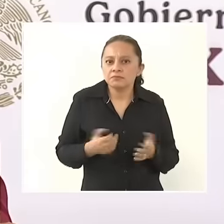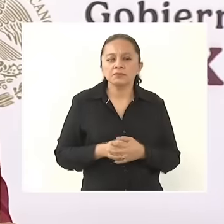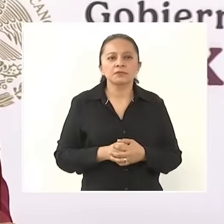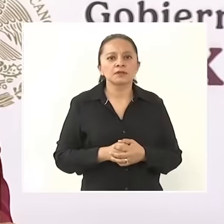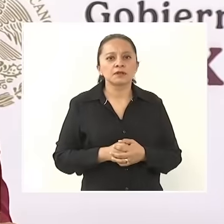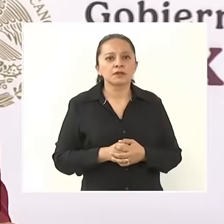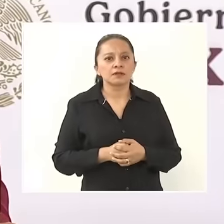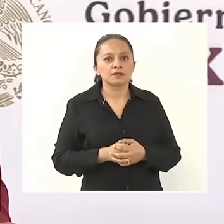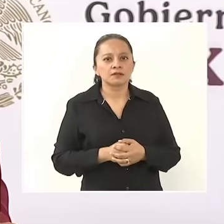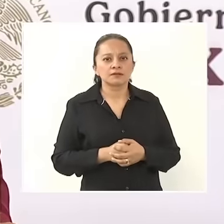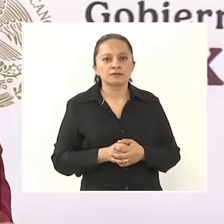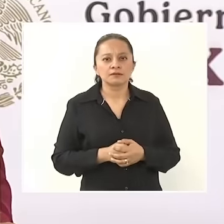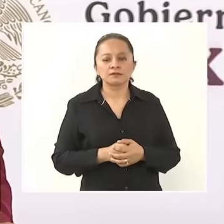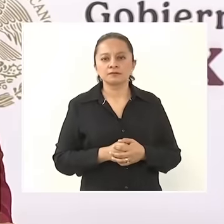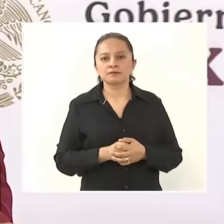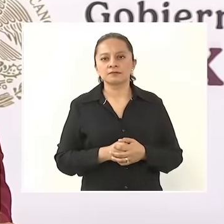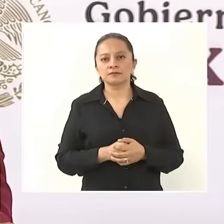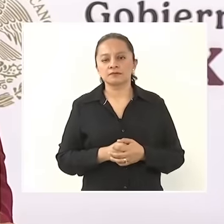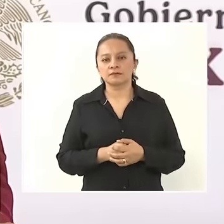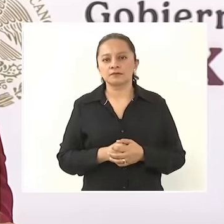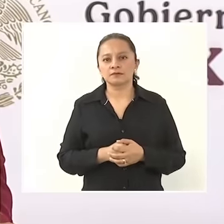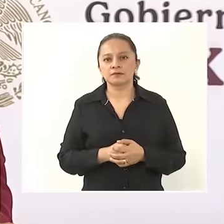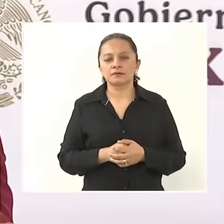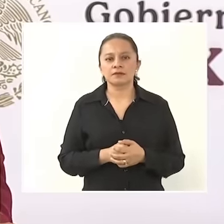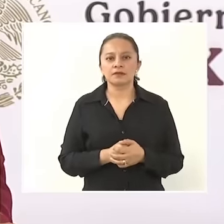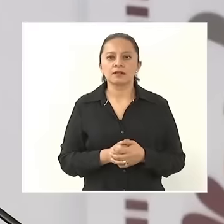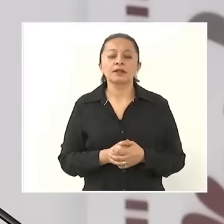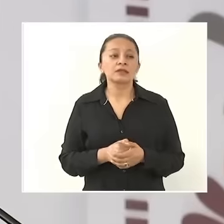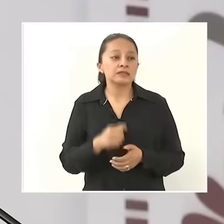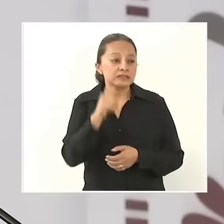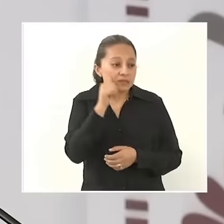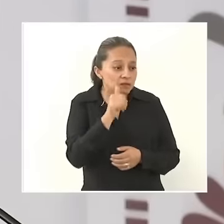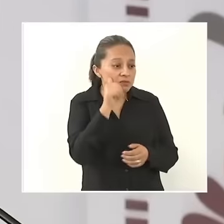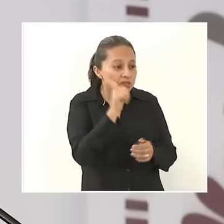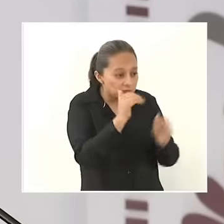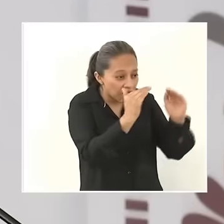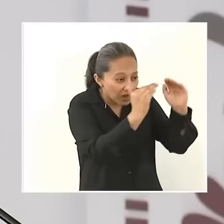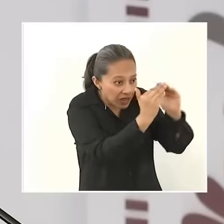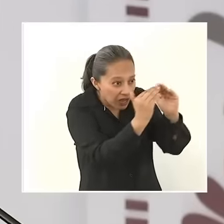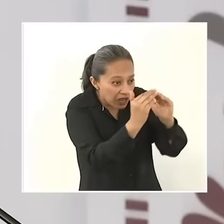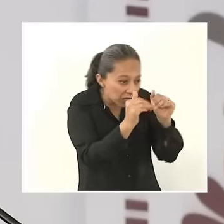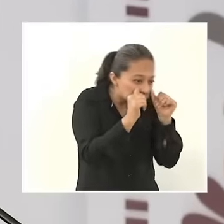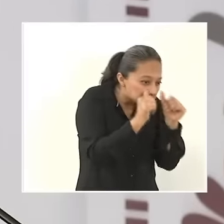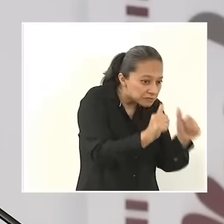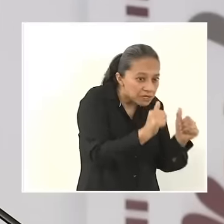¿Quiénes somos las que siempre estamos pendientes del hogar?